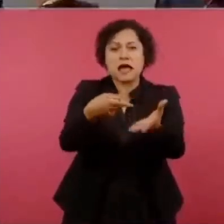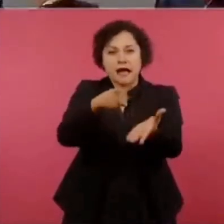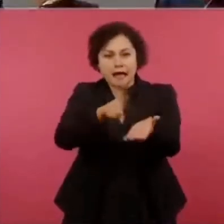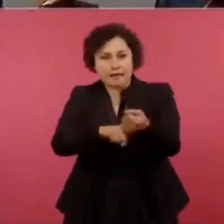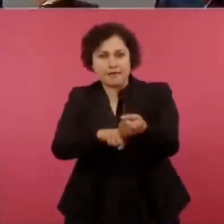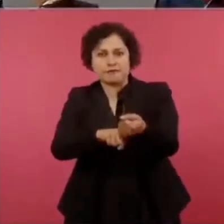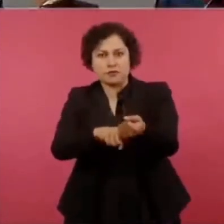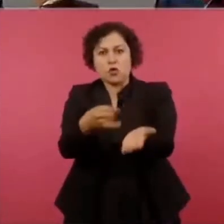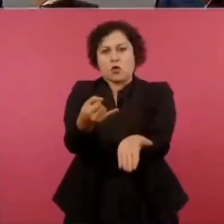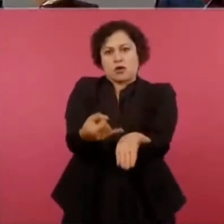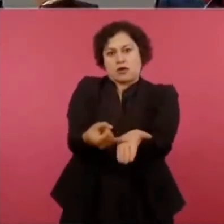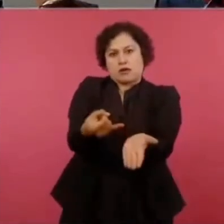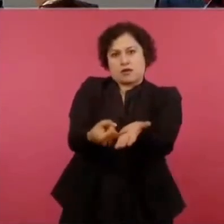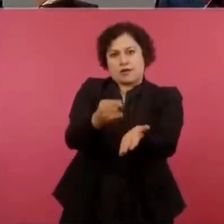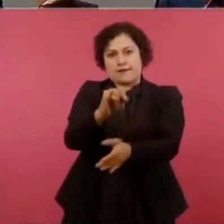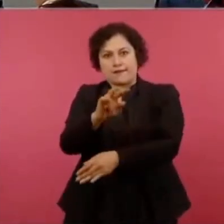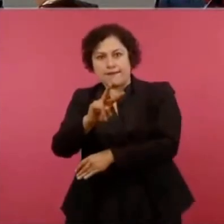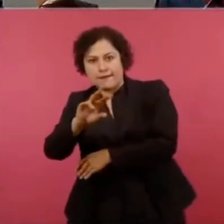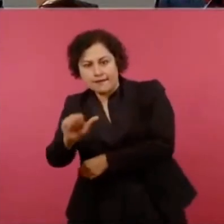sea alimento,